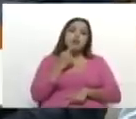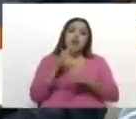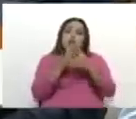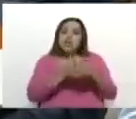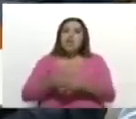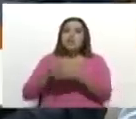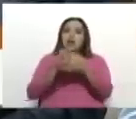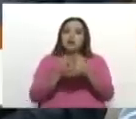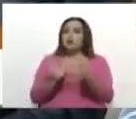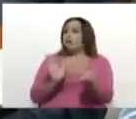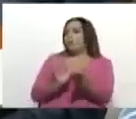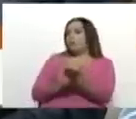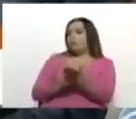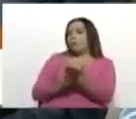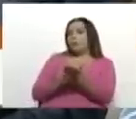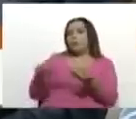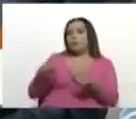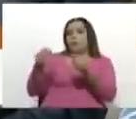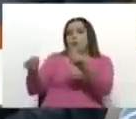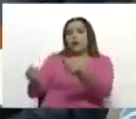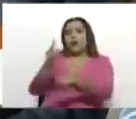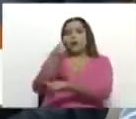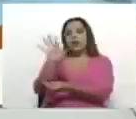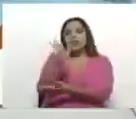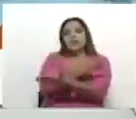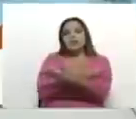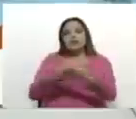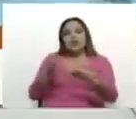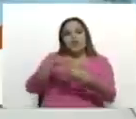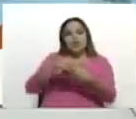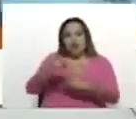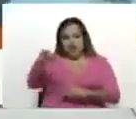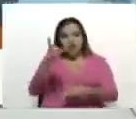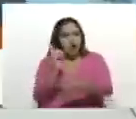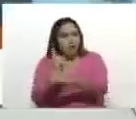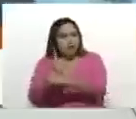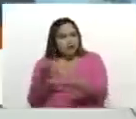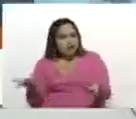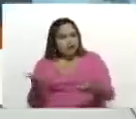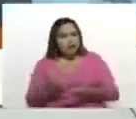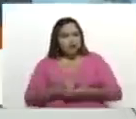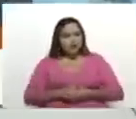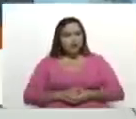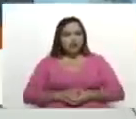Estados Unidos le dan de regalo quince millones de dólares eso es competitivo